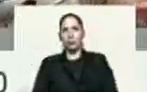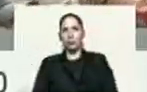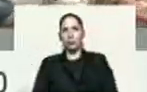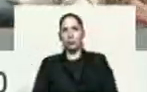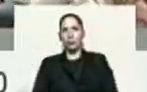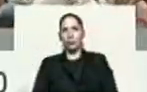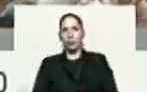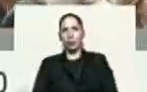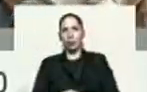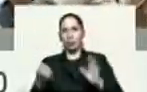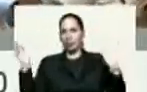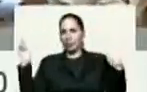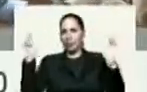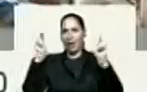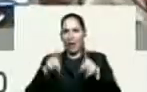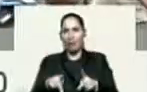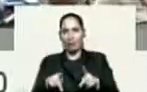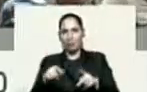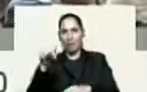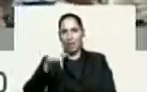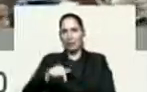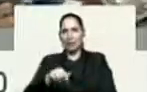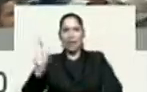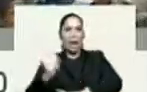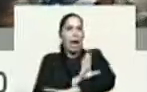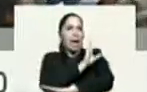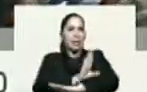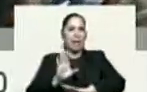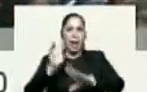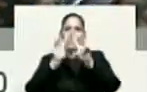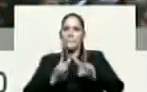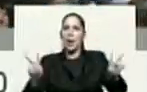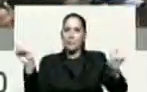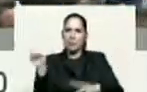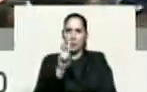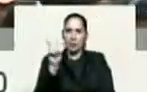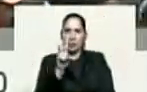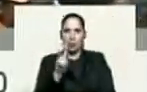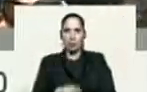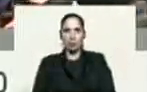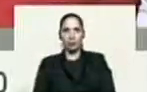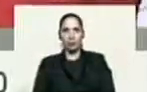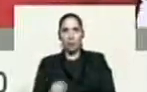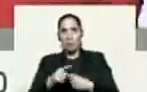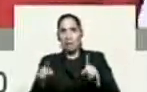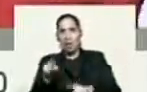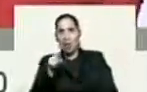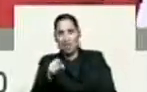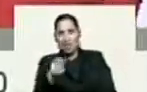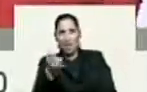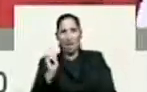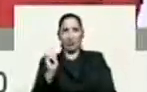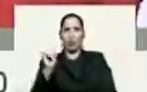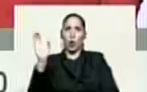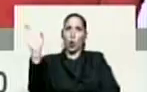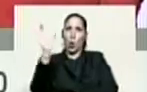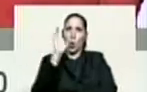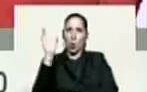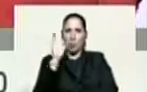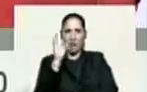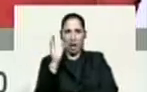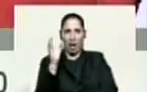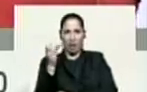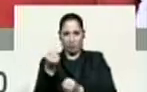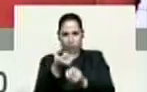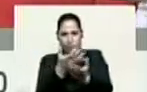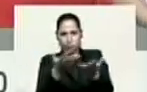trajeron para acá. Y que para cantarle a la paz de Venezuela, pero ahí había colombianos, y